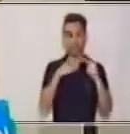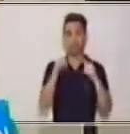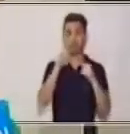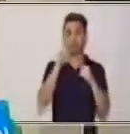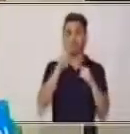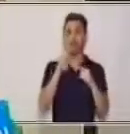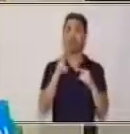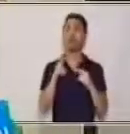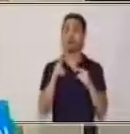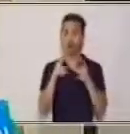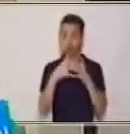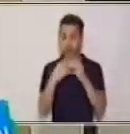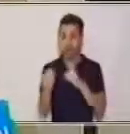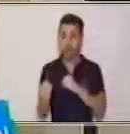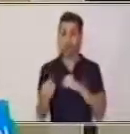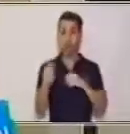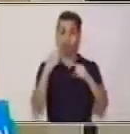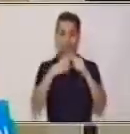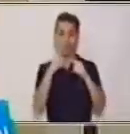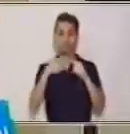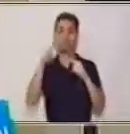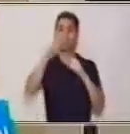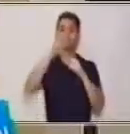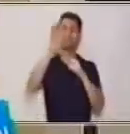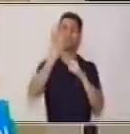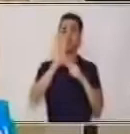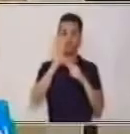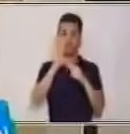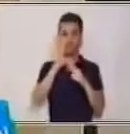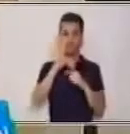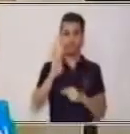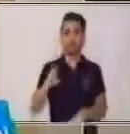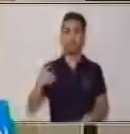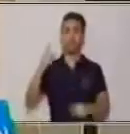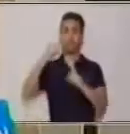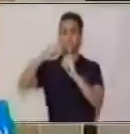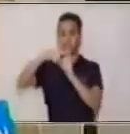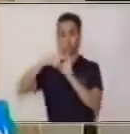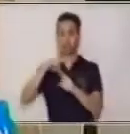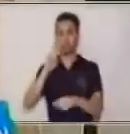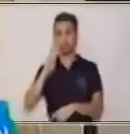cuarta más 2 por 4,